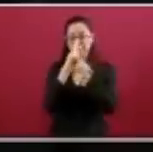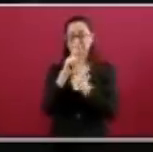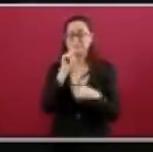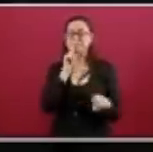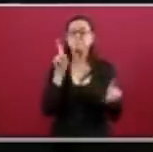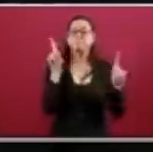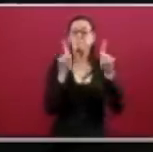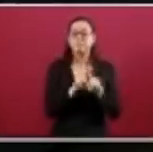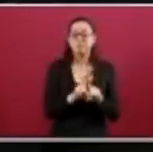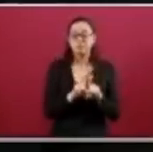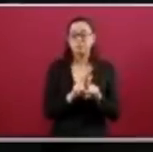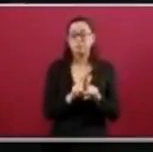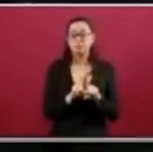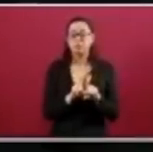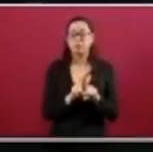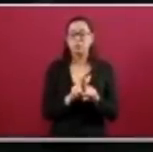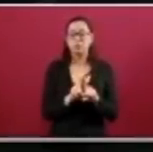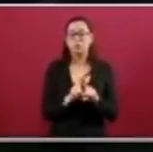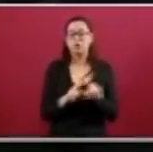que proporcionan